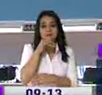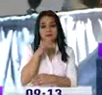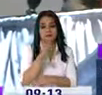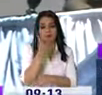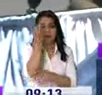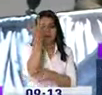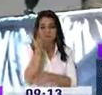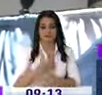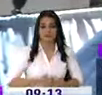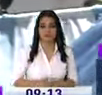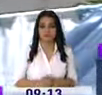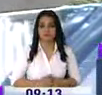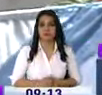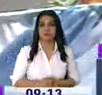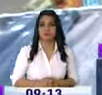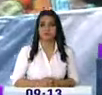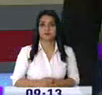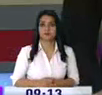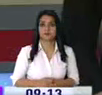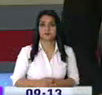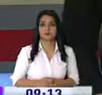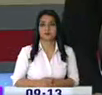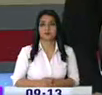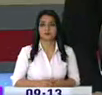informó Héctor Romero.